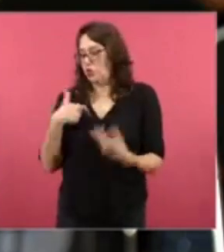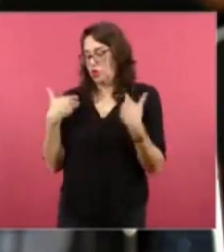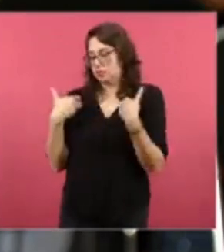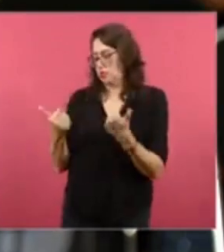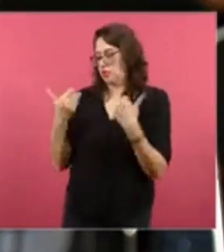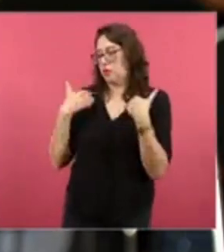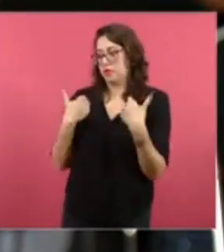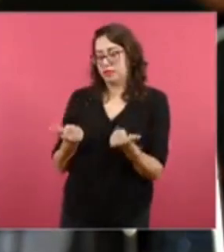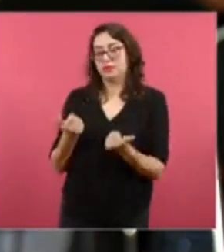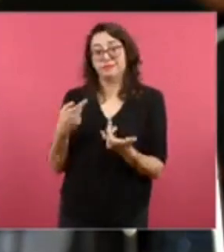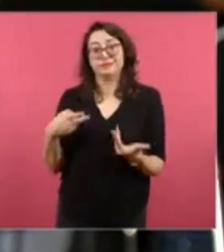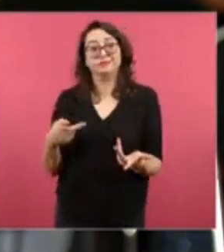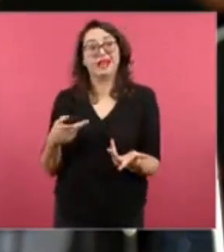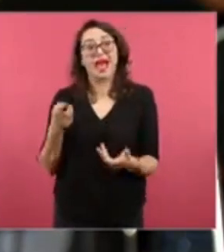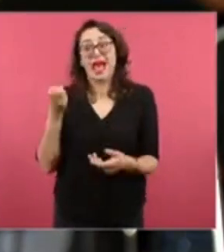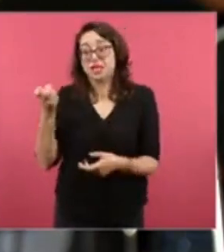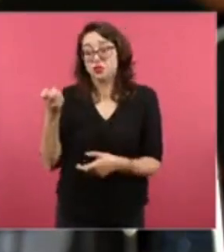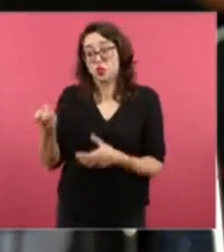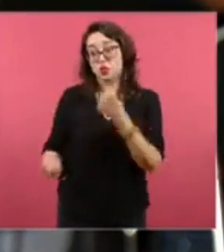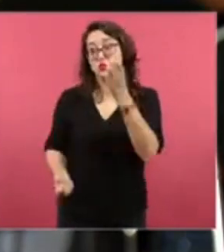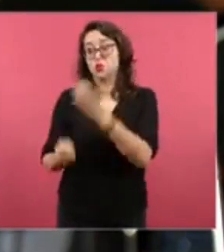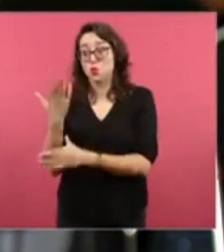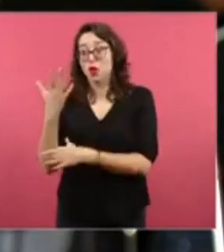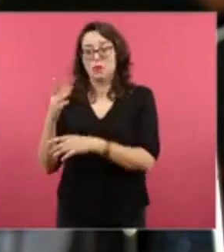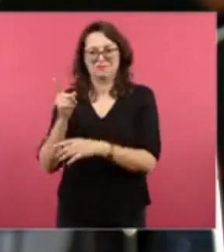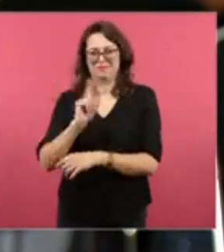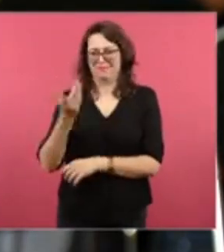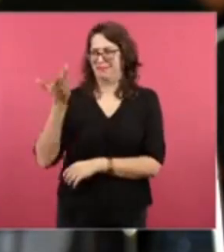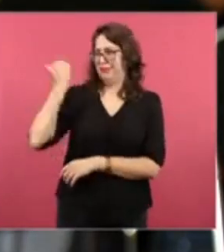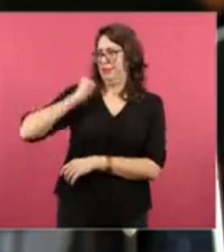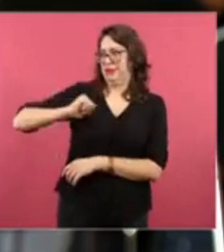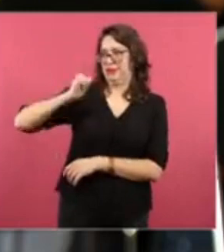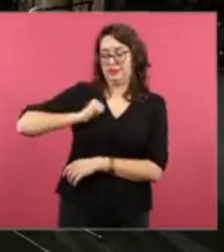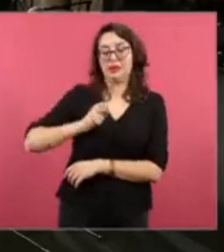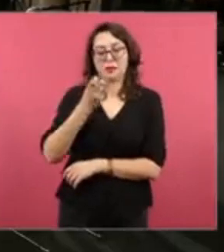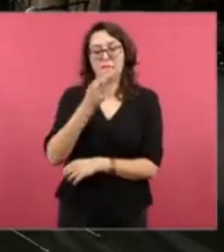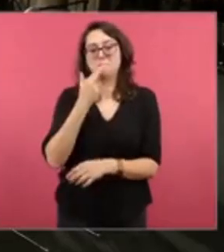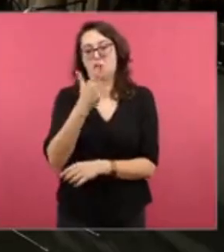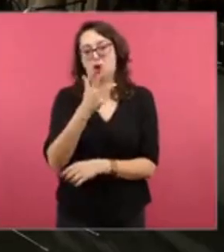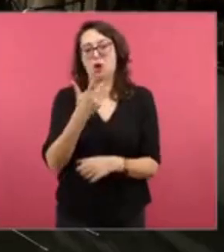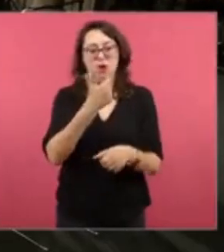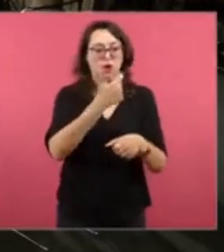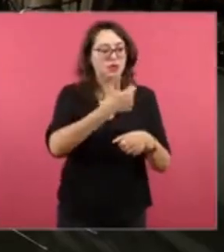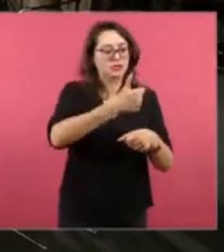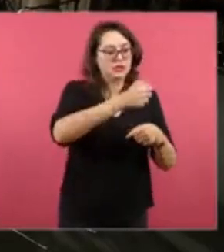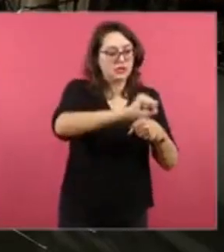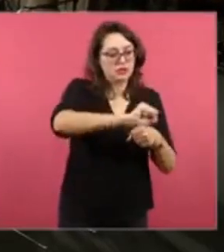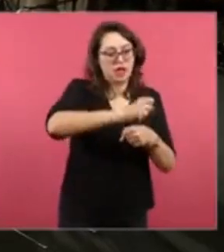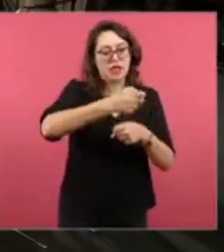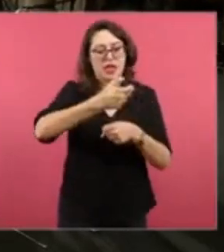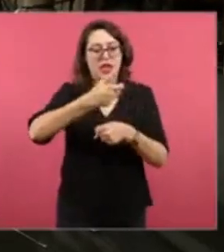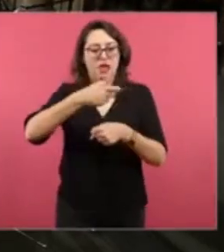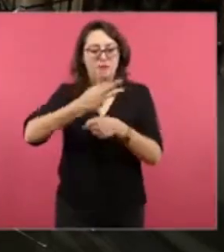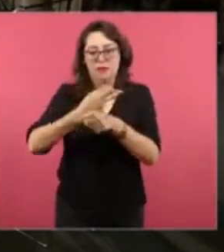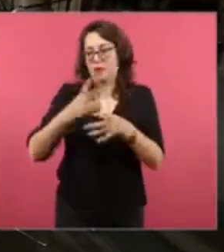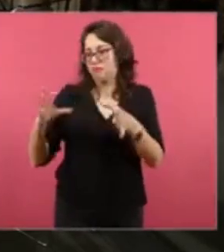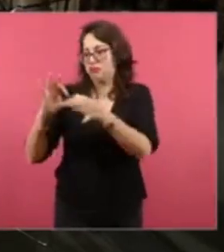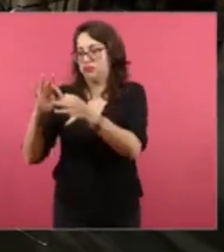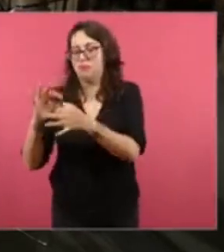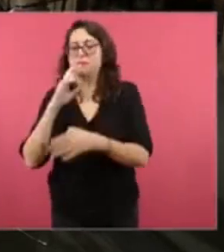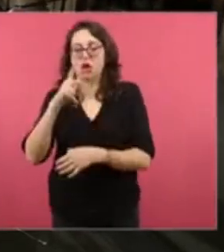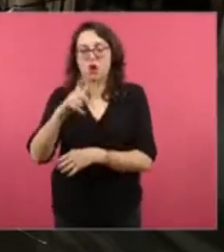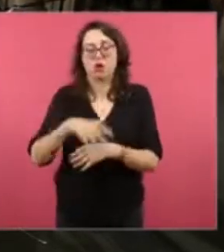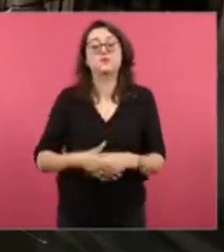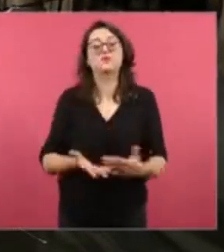de la publicación en un ratito más en el Diario Oficial, que podría dejar no litis o no sé exactamente cómo se llama en el tema legal, muchos amparos,